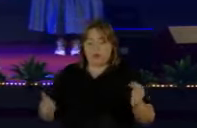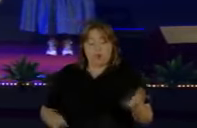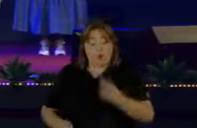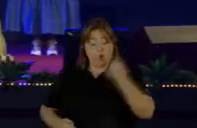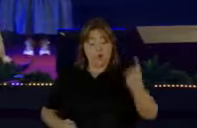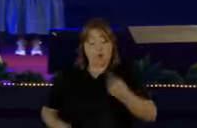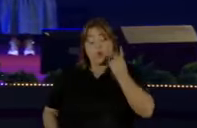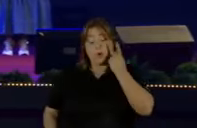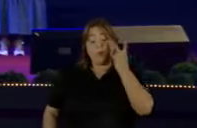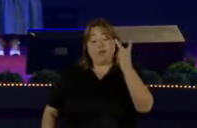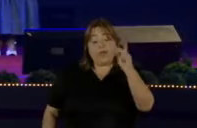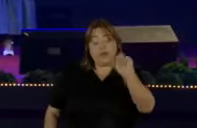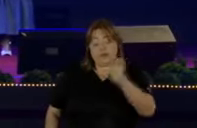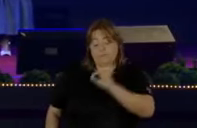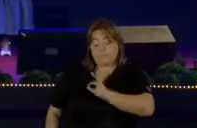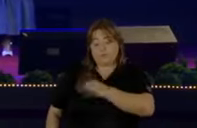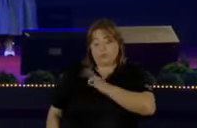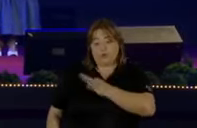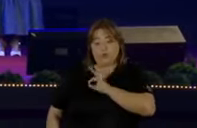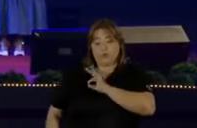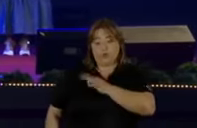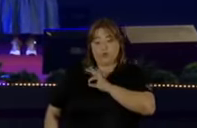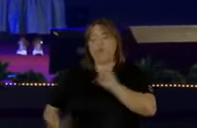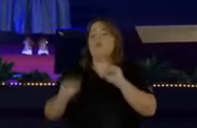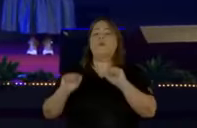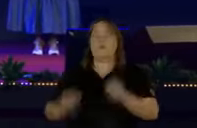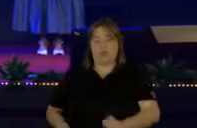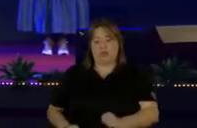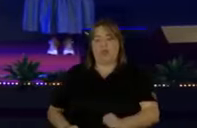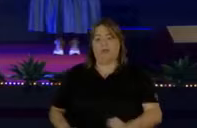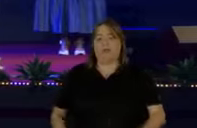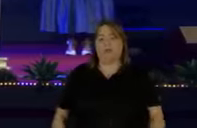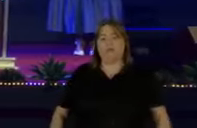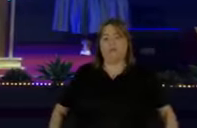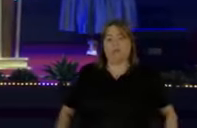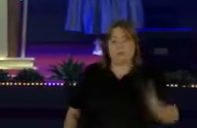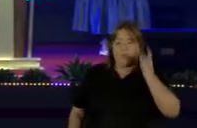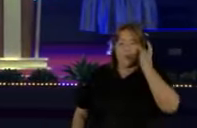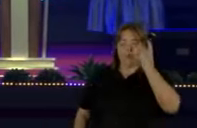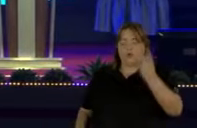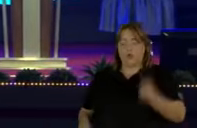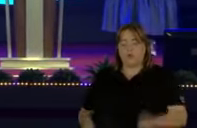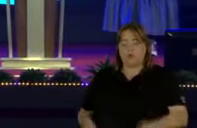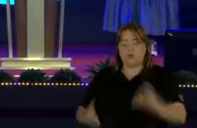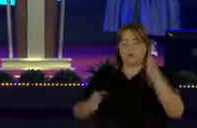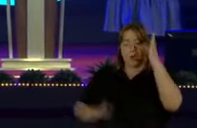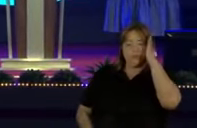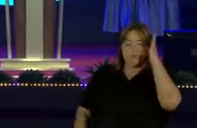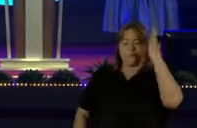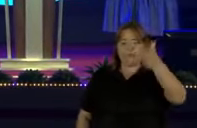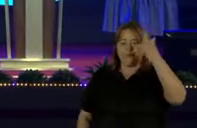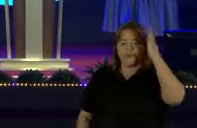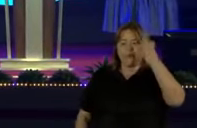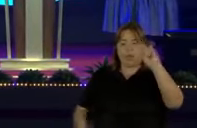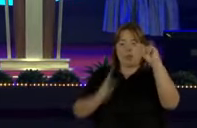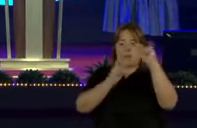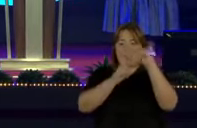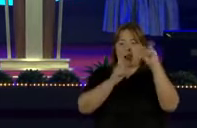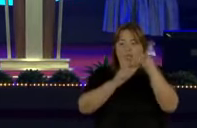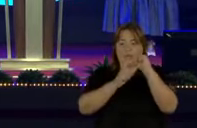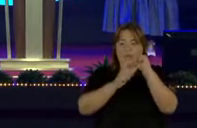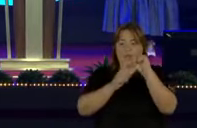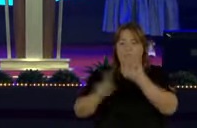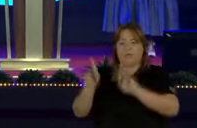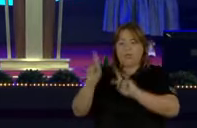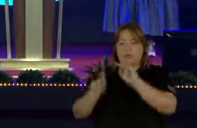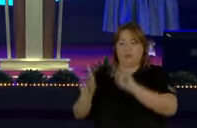la maestra esta mañana. Los frutos es lo que se ve. Yo doy muchas charlas, doy muchas palabras, y son personas